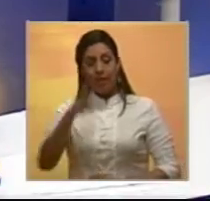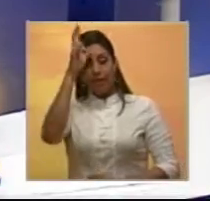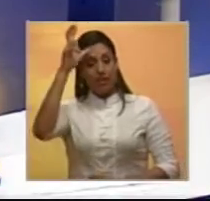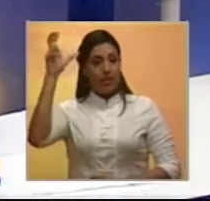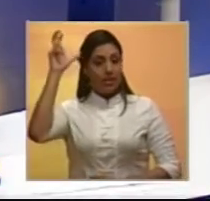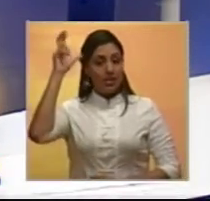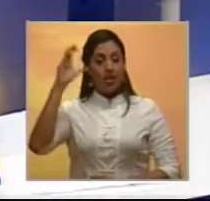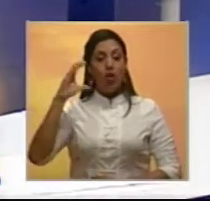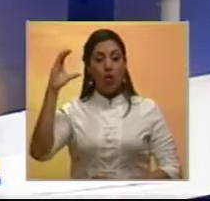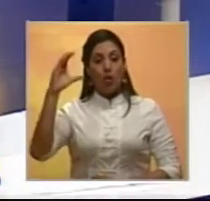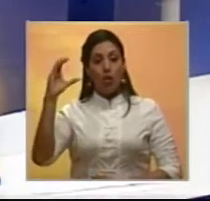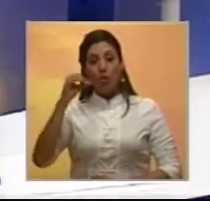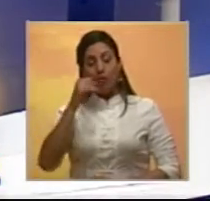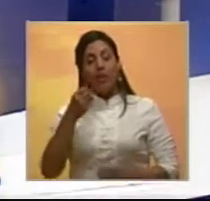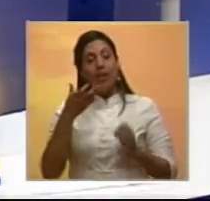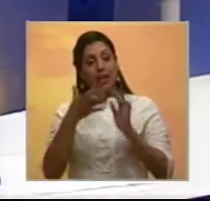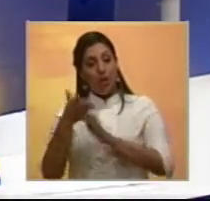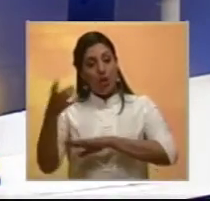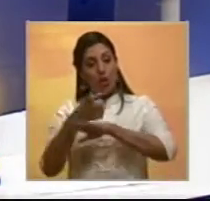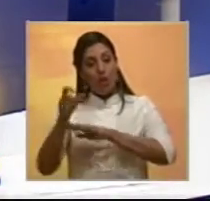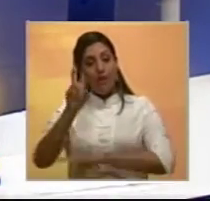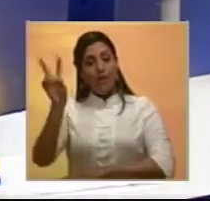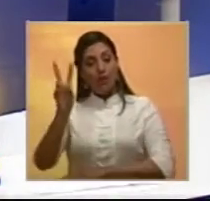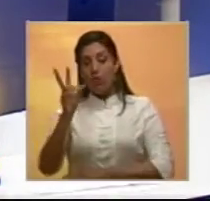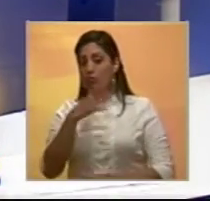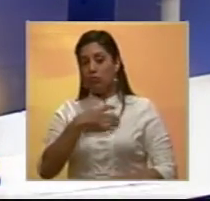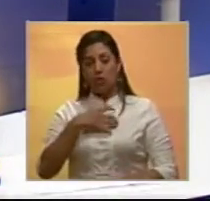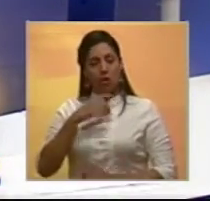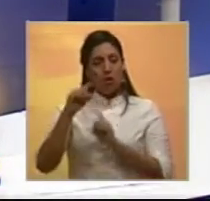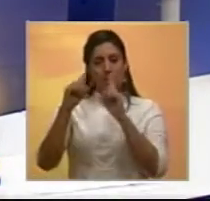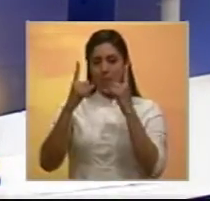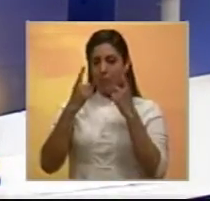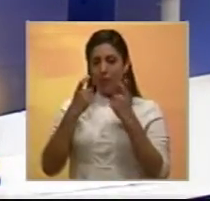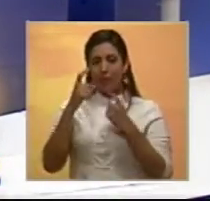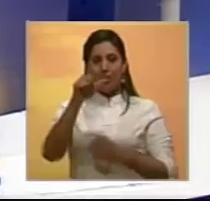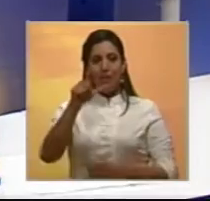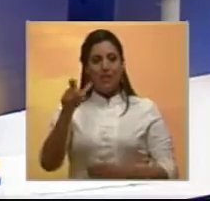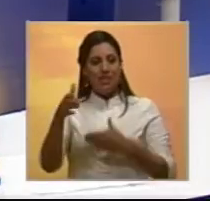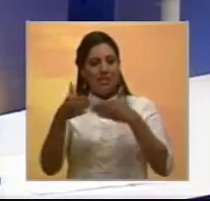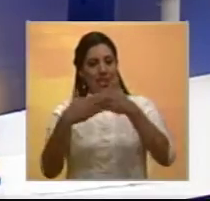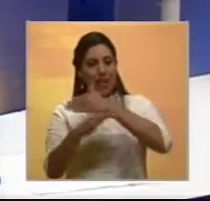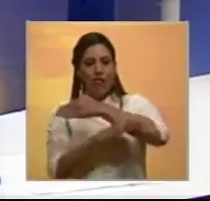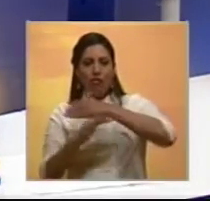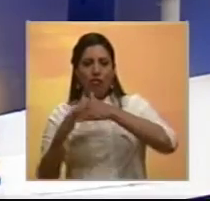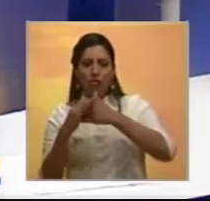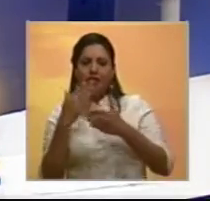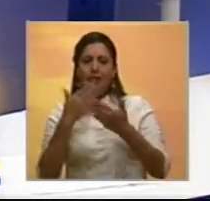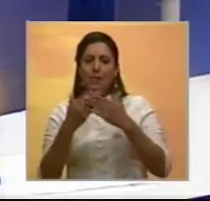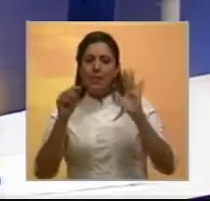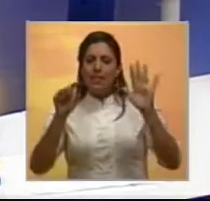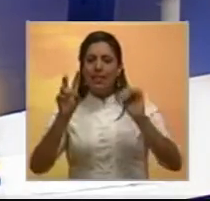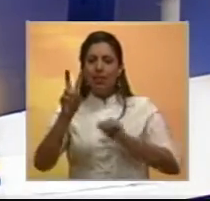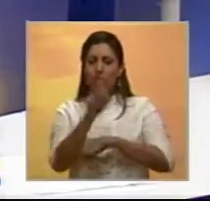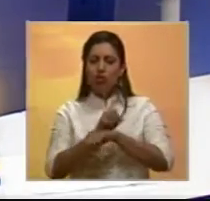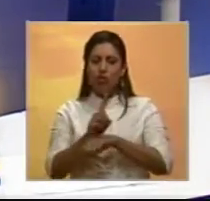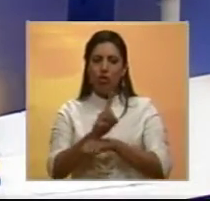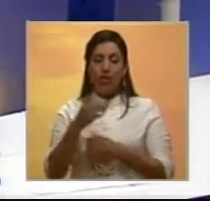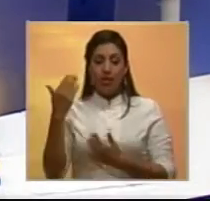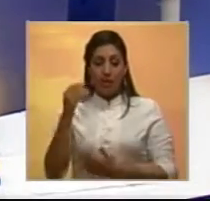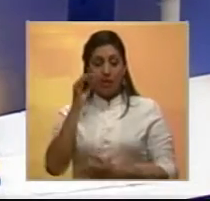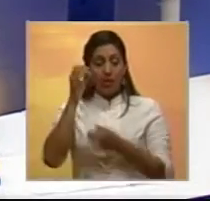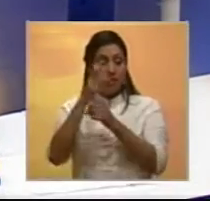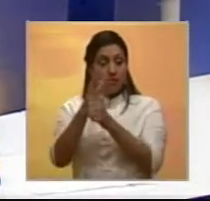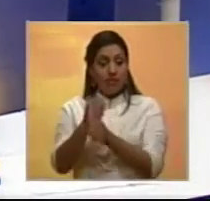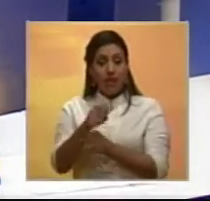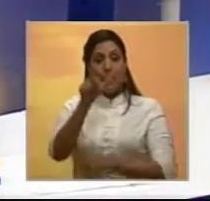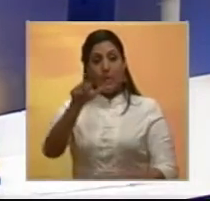Colombia, María Ángela Holguín, aseguró que el gobierno venezolano no consultó con su país sobre el cierre fronterizo de 72 horas. La funcionaria espera